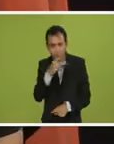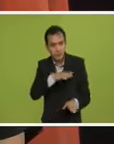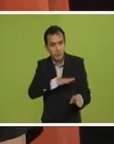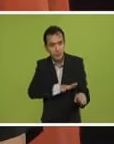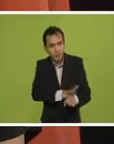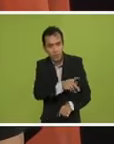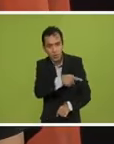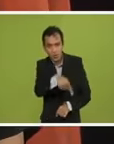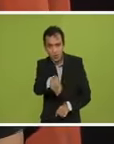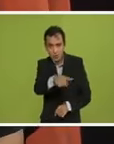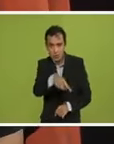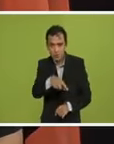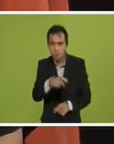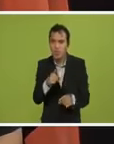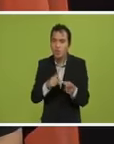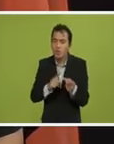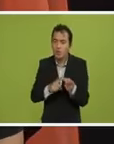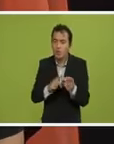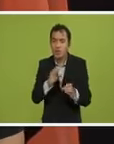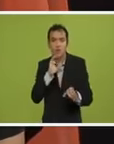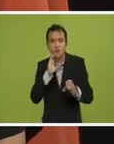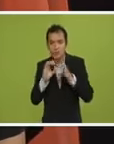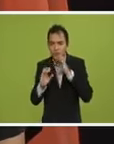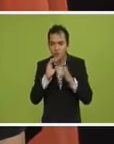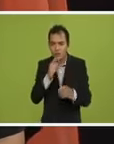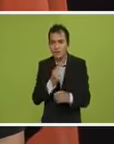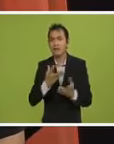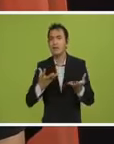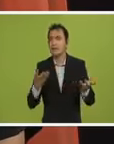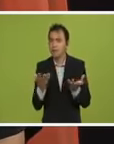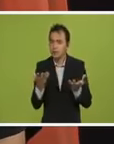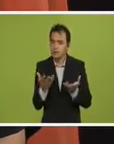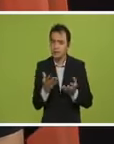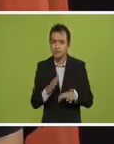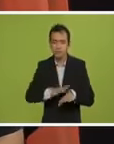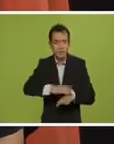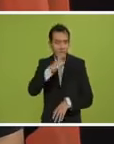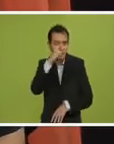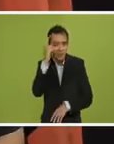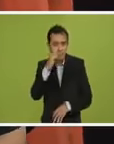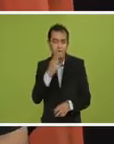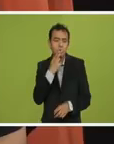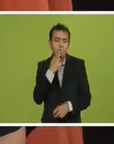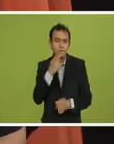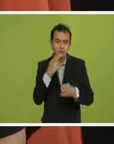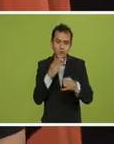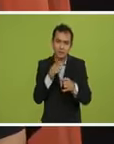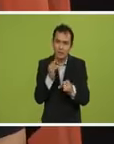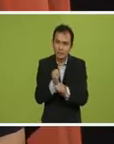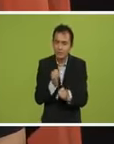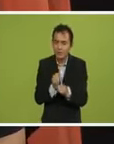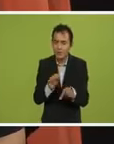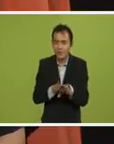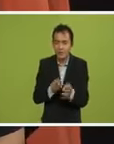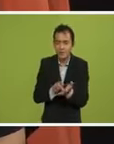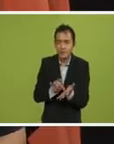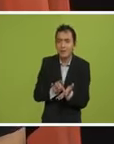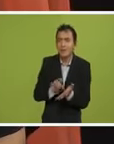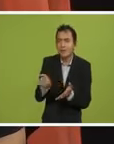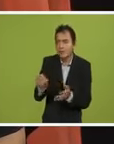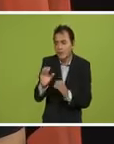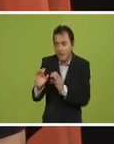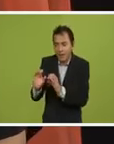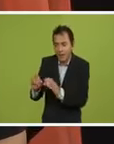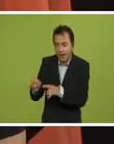qué hacen en ellas, porque como dices, es más cómodo utilizar el internet como una niñera, ¿no? Ella que se haga cargo, está